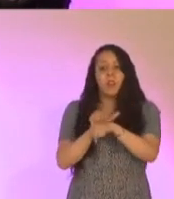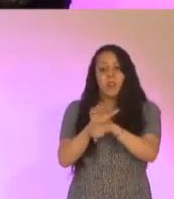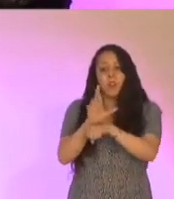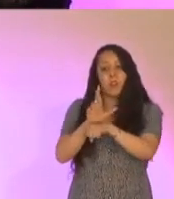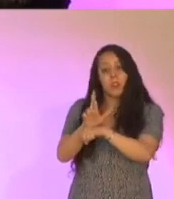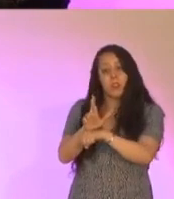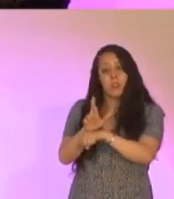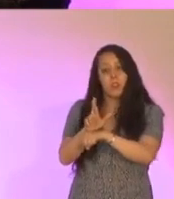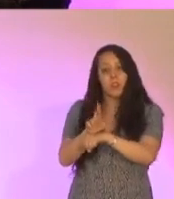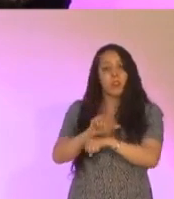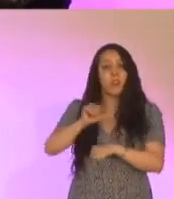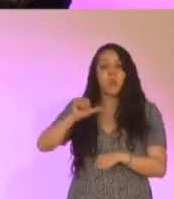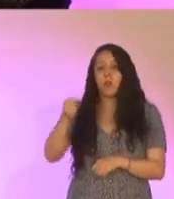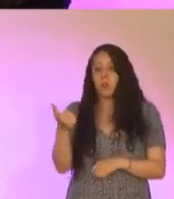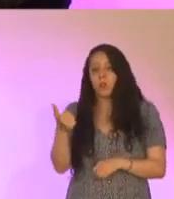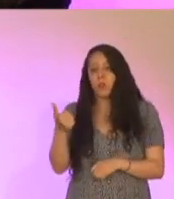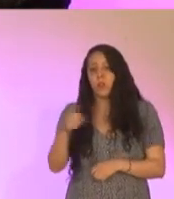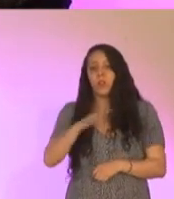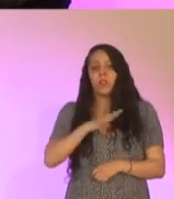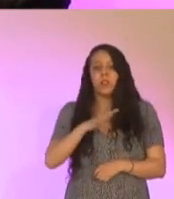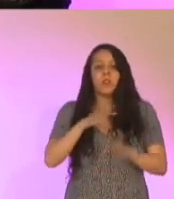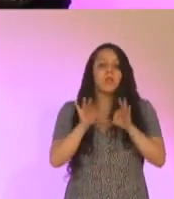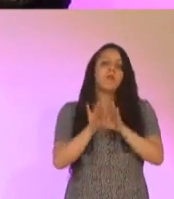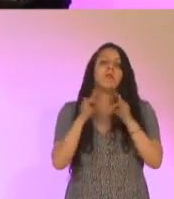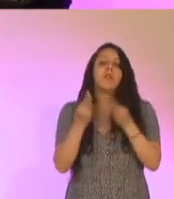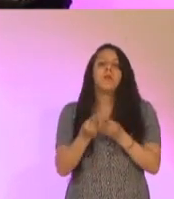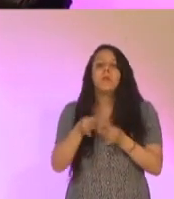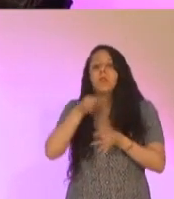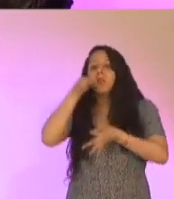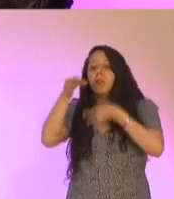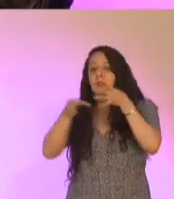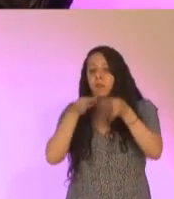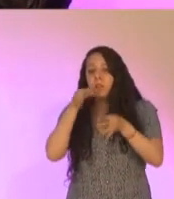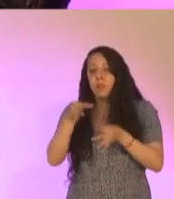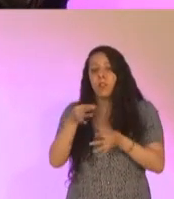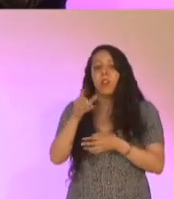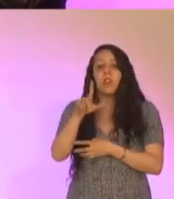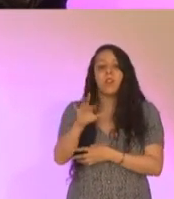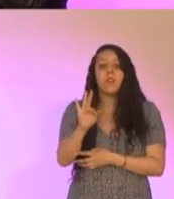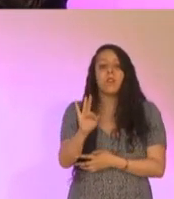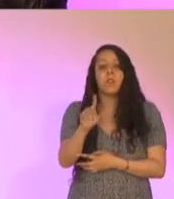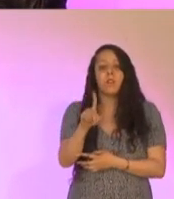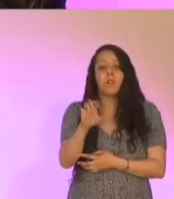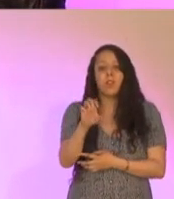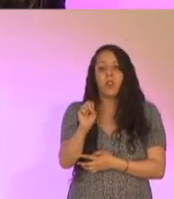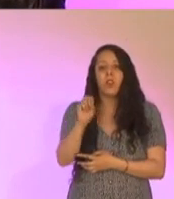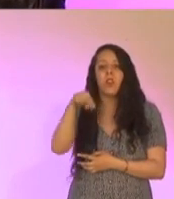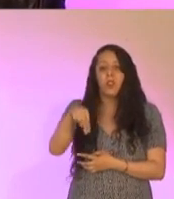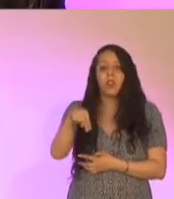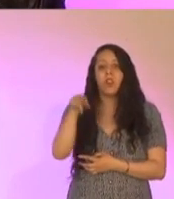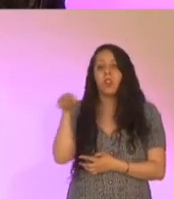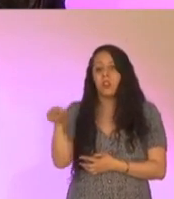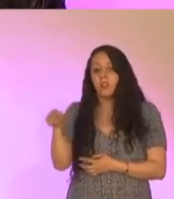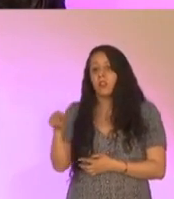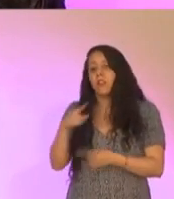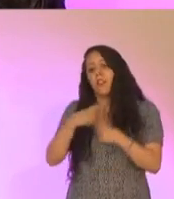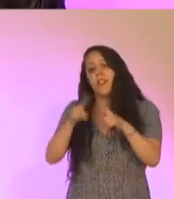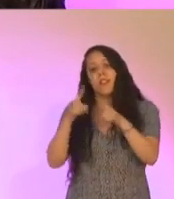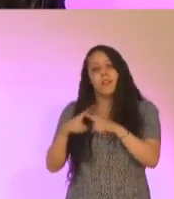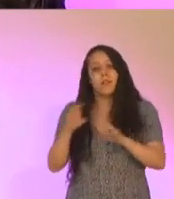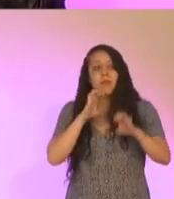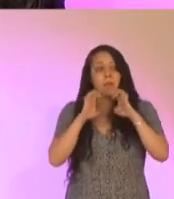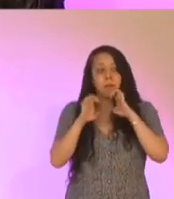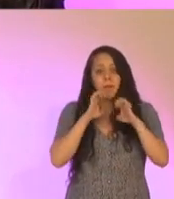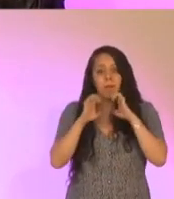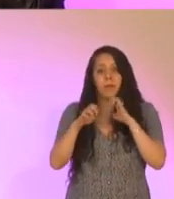una proyección acción muy periodística wydad león que también tiene bueno realizó muchas entrevistas y la verdad es que